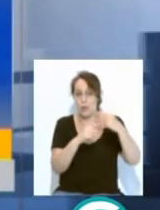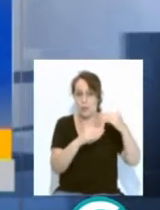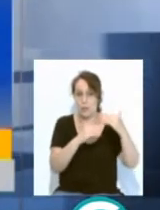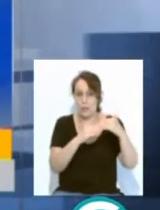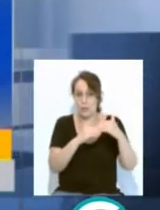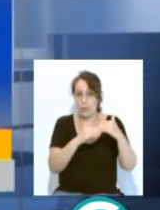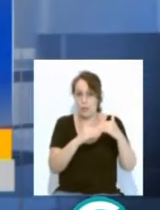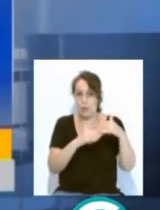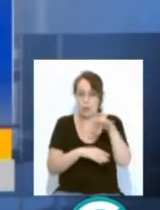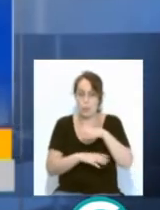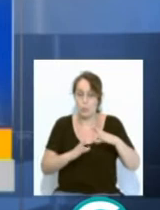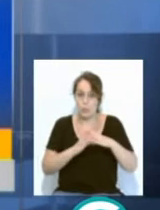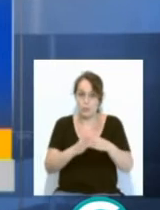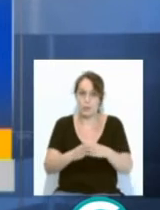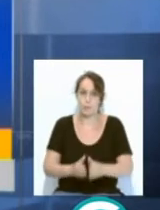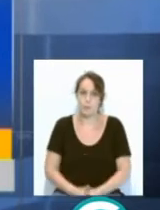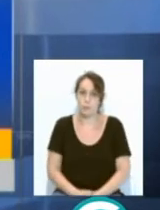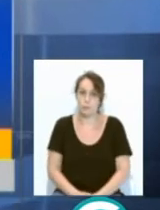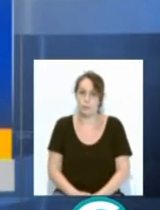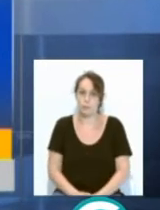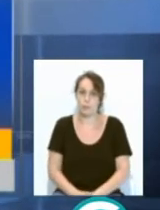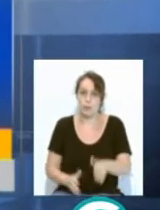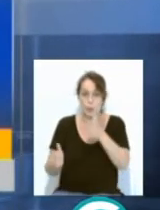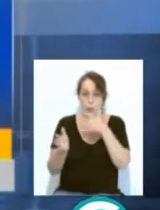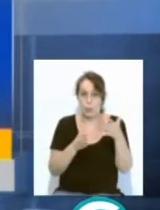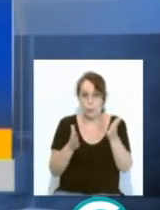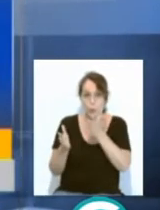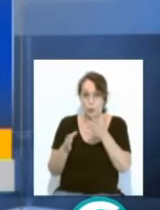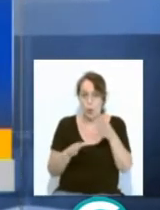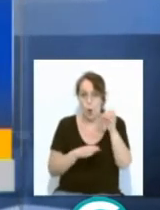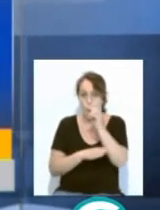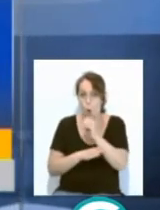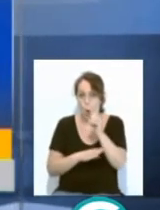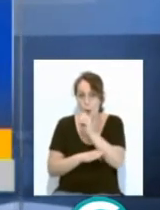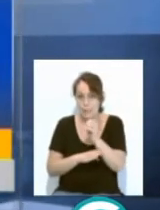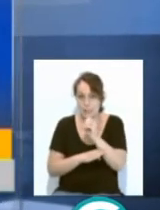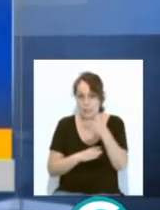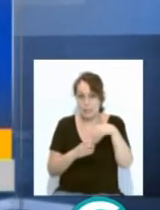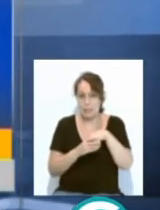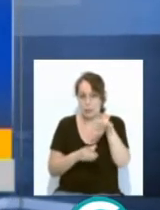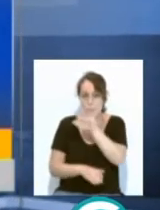que registrará el puerto de Santa María. Los vientos serán del oeste en el litoral.